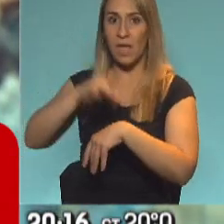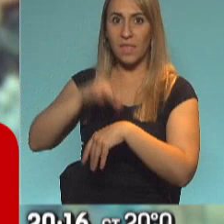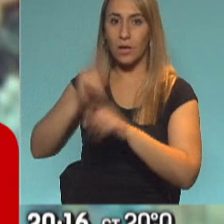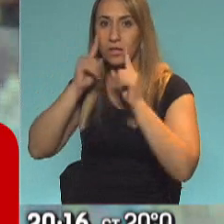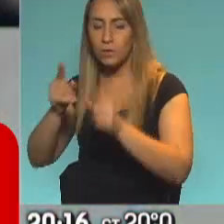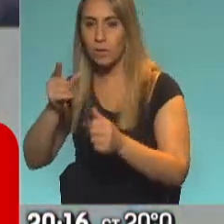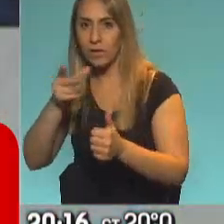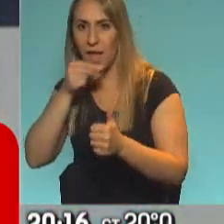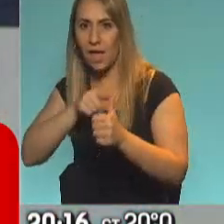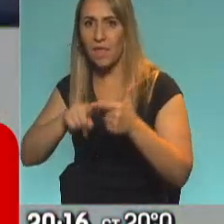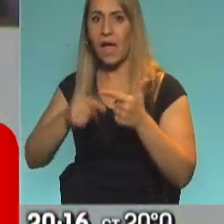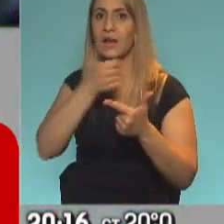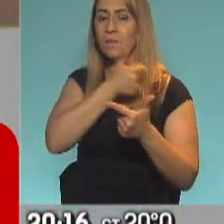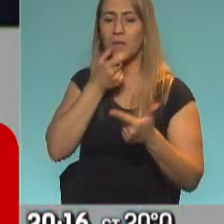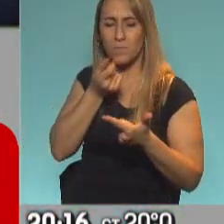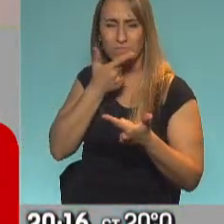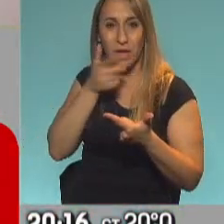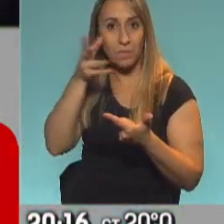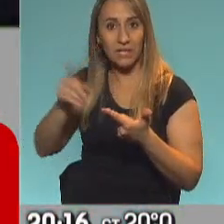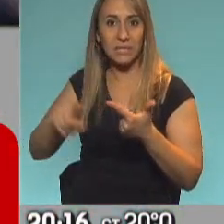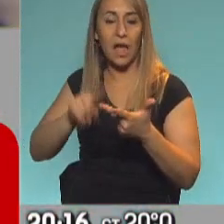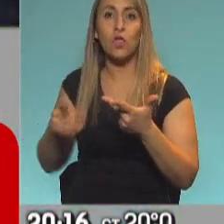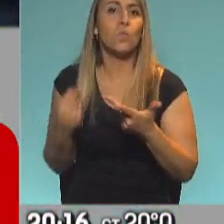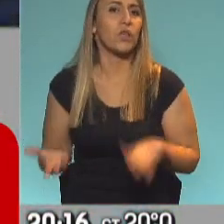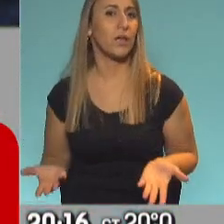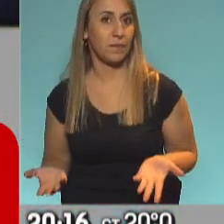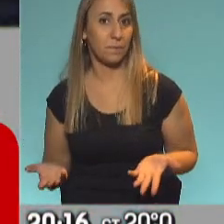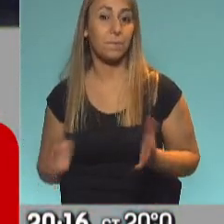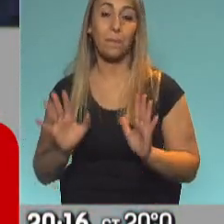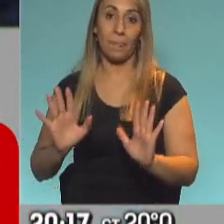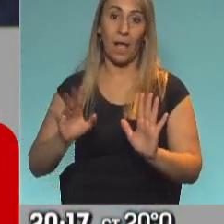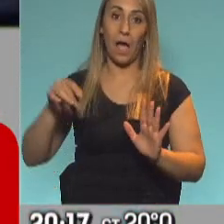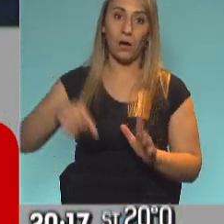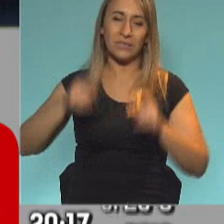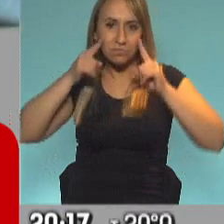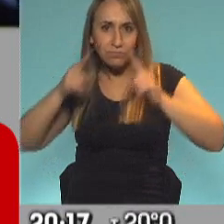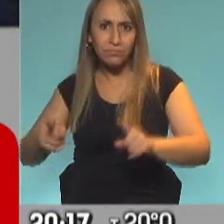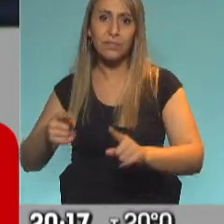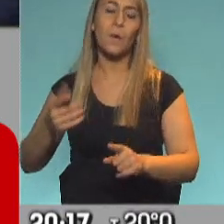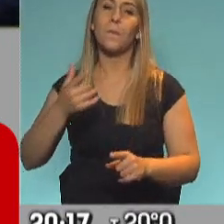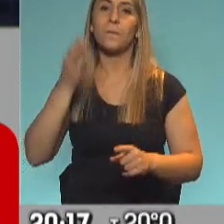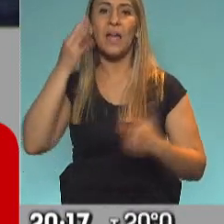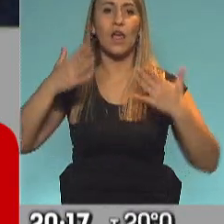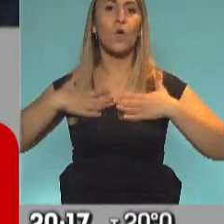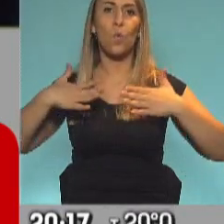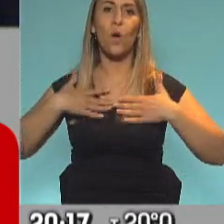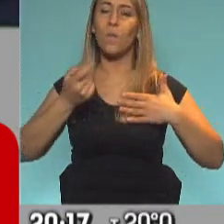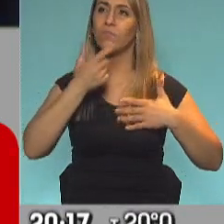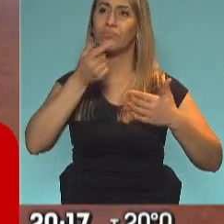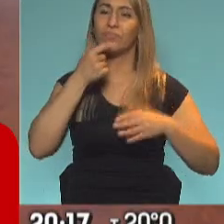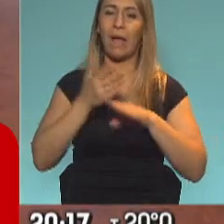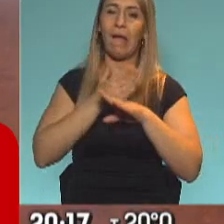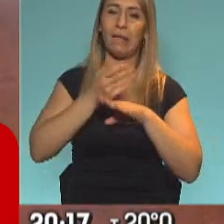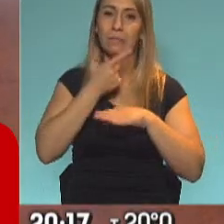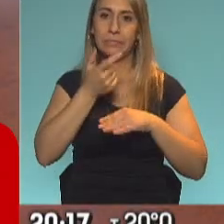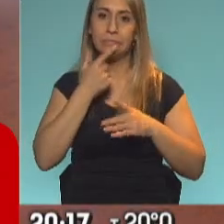medicamentos? ¿Por qué? Bueno, ahí está centrado y para esto es fundamental qué tenía Maradona en el cuerpo para determinar qué fue lo para que pasó. Para colmo, Néstor, no se